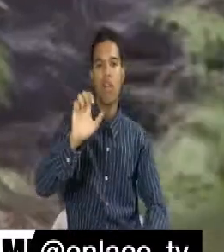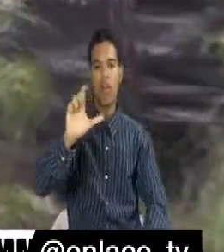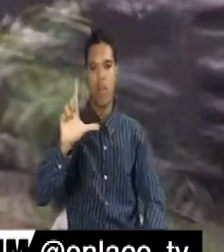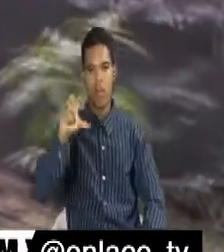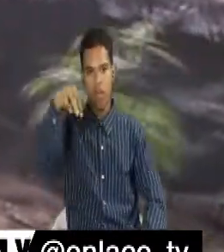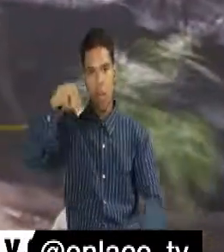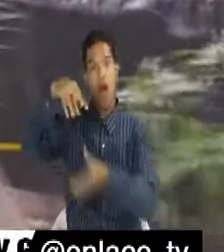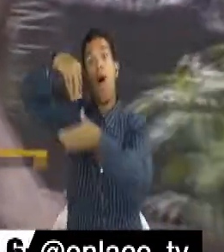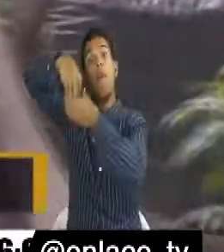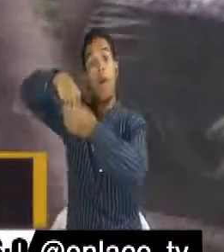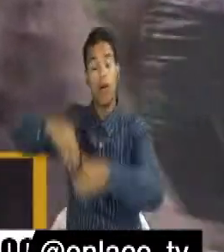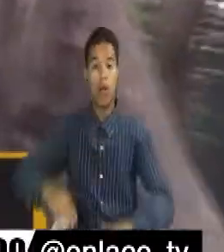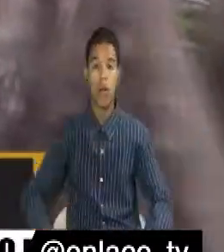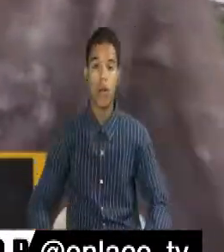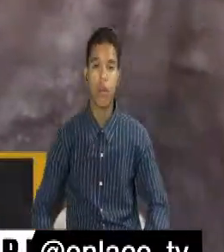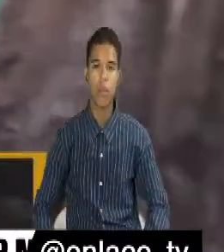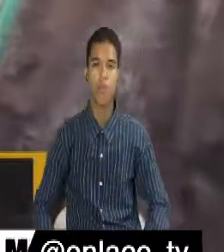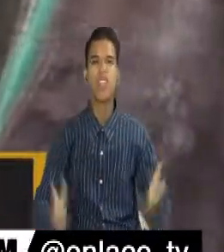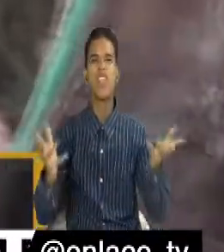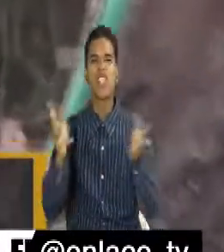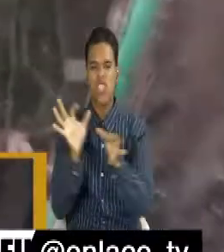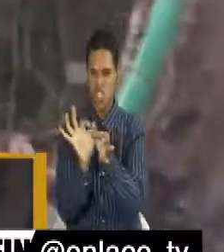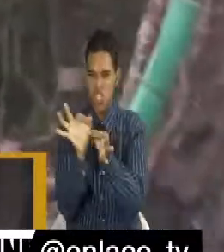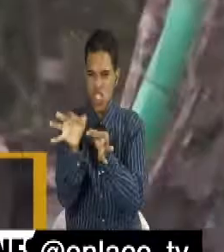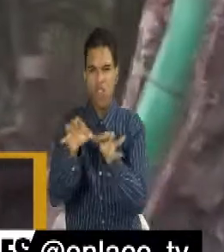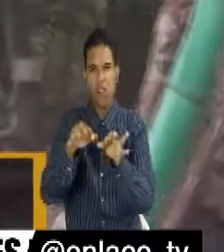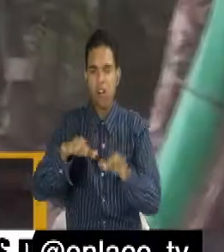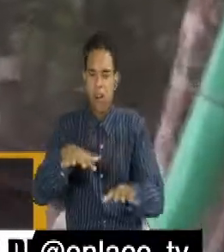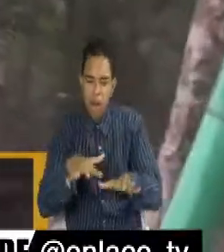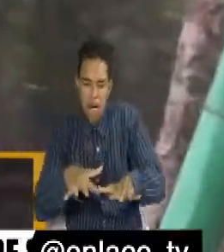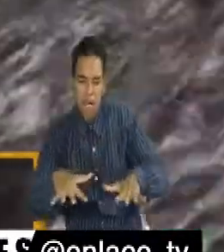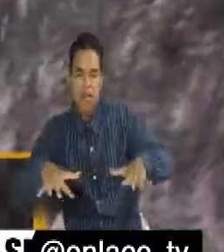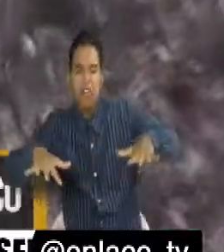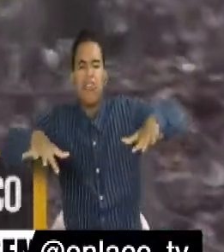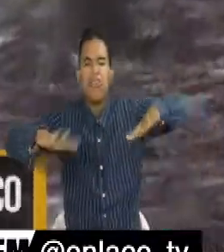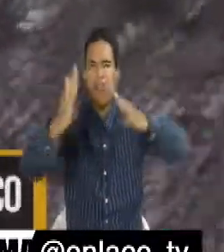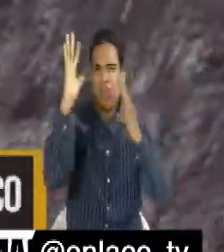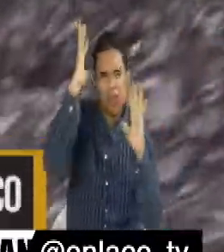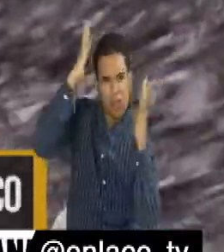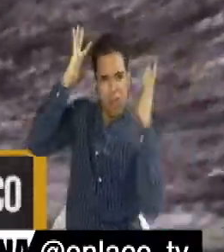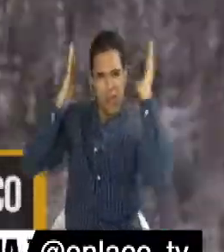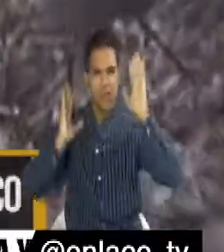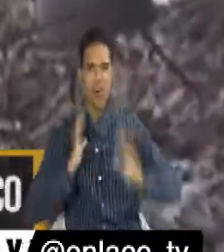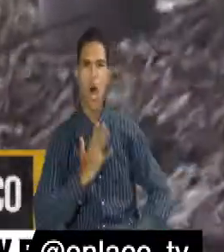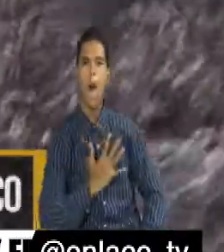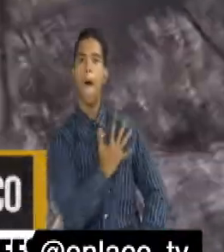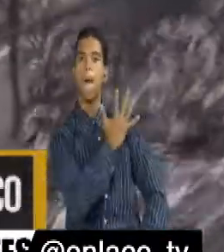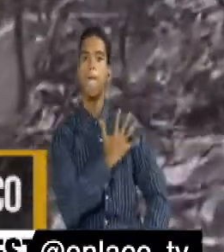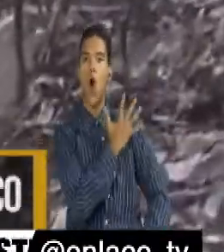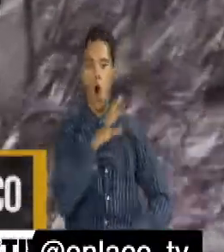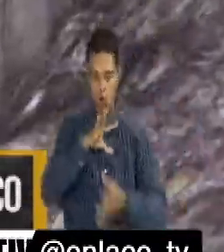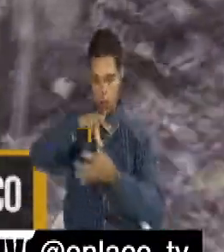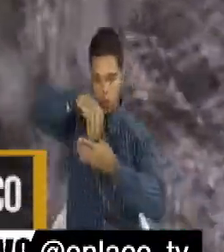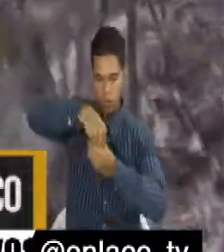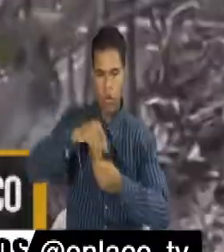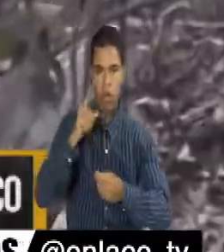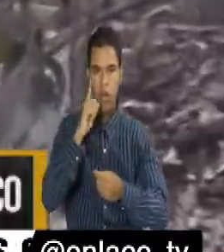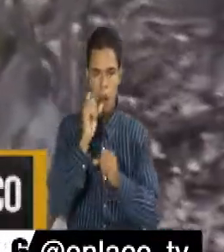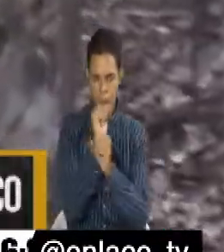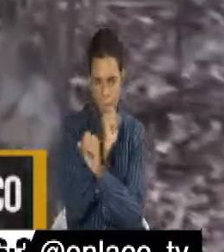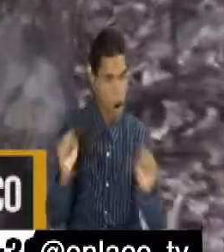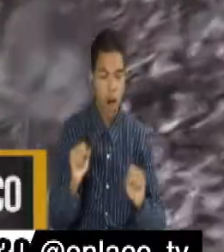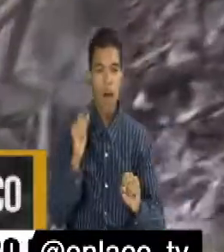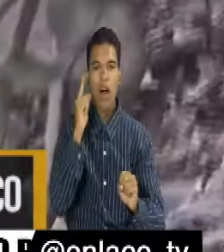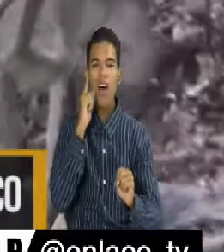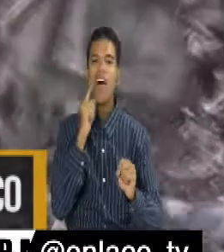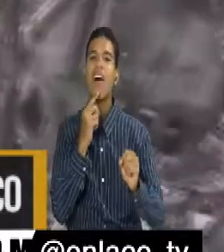El hallazgo se hizo en zona rural del sur de Bolívar, donde las autoridades encontraron el explosivo improvisado que se ubicó a través de un panfleto